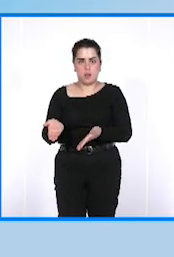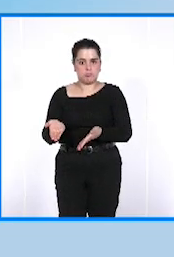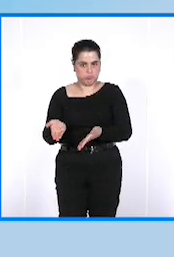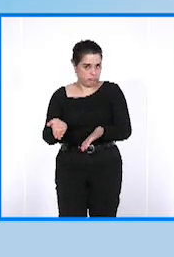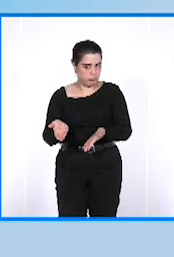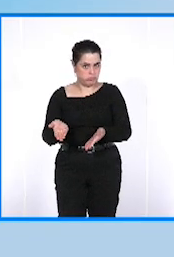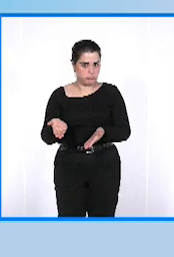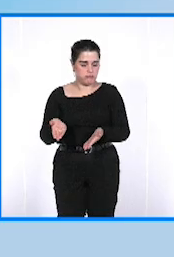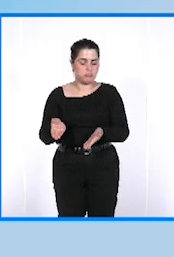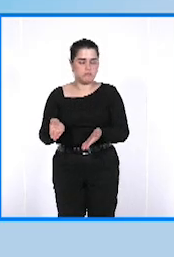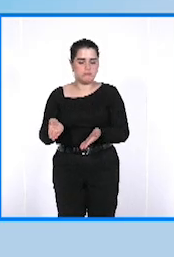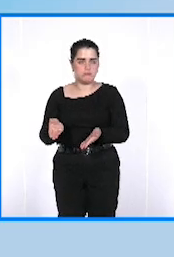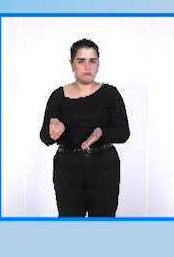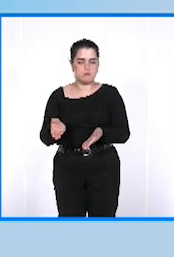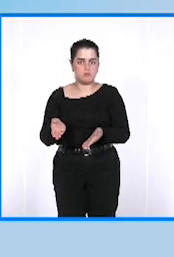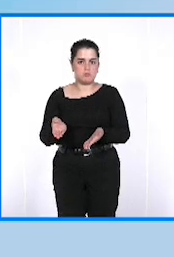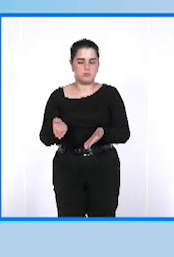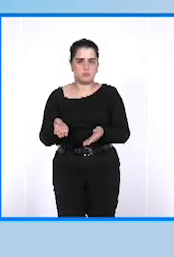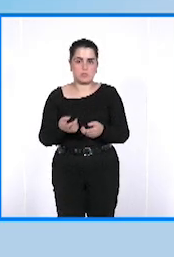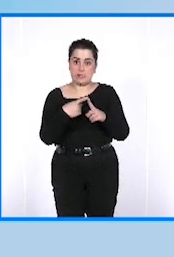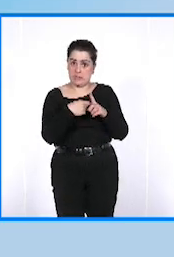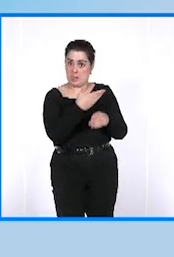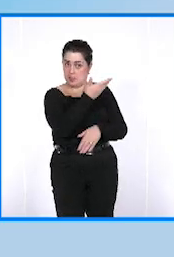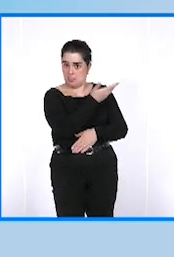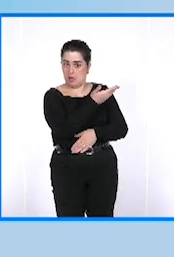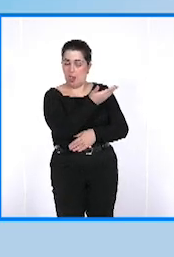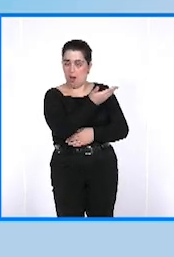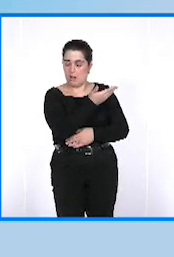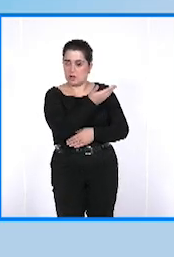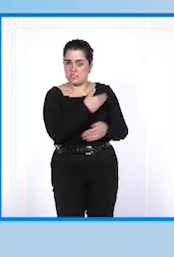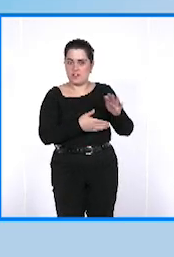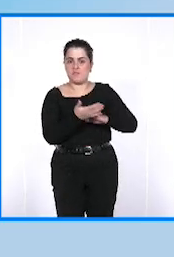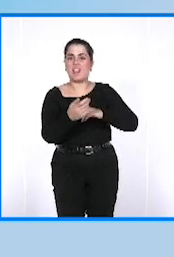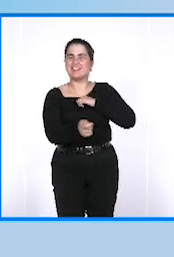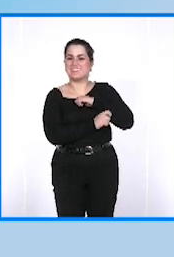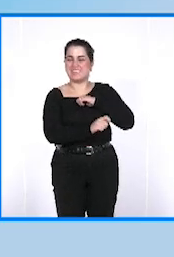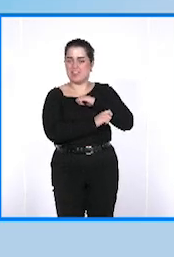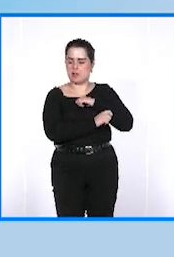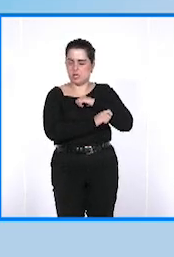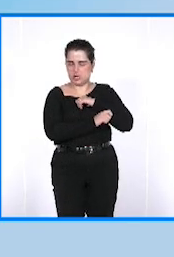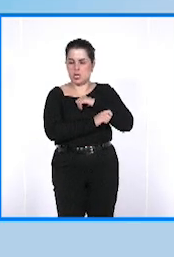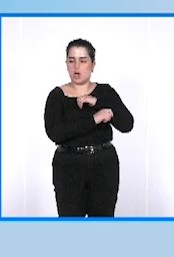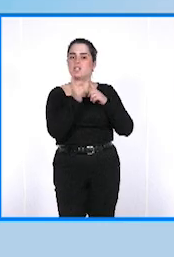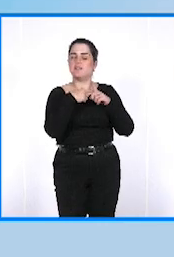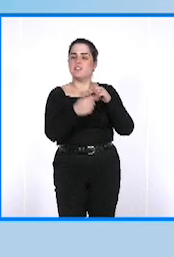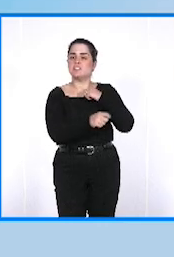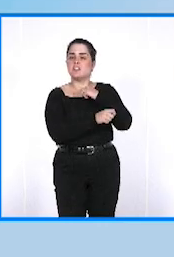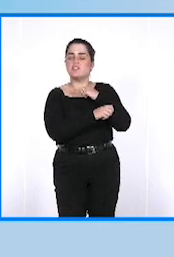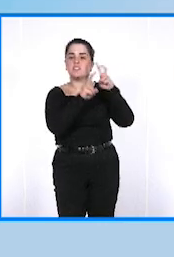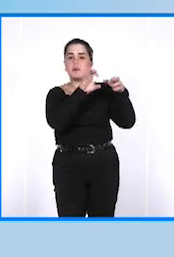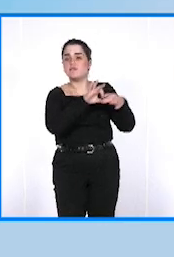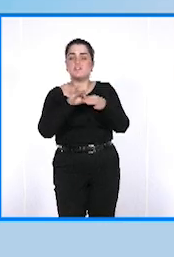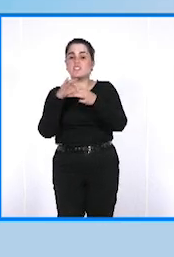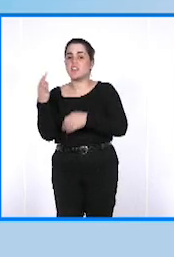esto sería este nivel de aquí que es el nivel estratégico el nivel estratégico que hace referencia